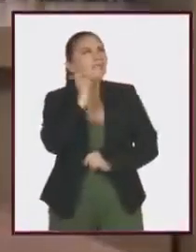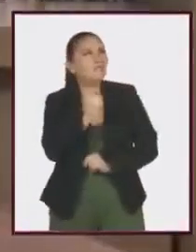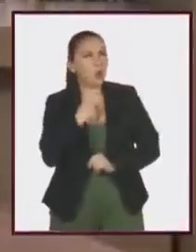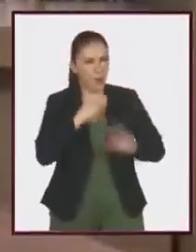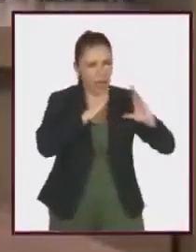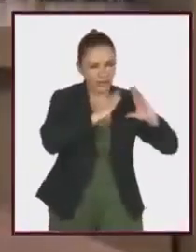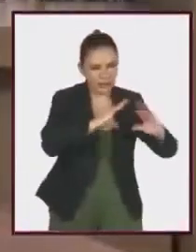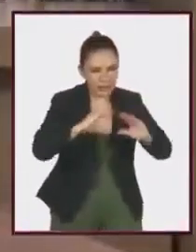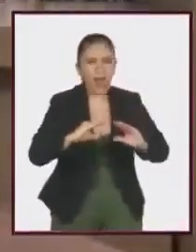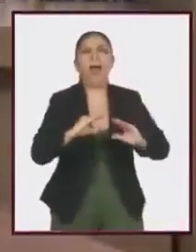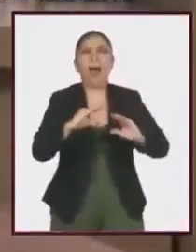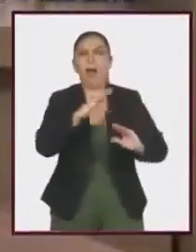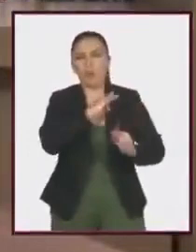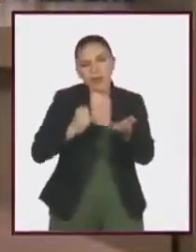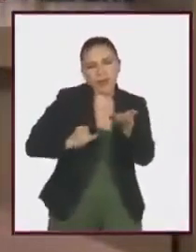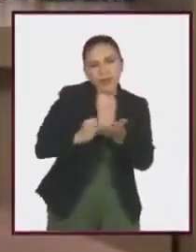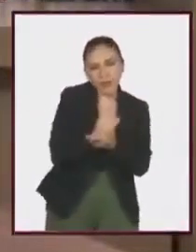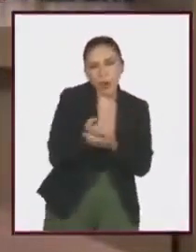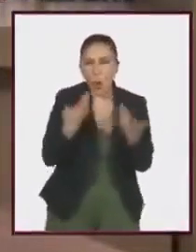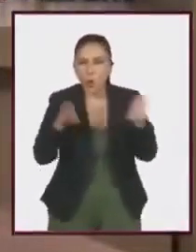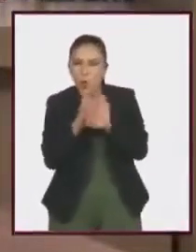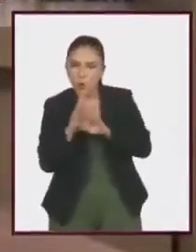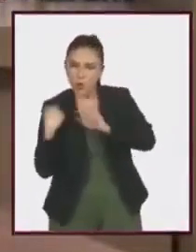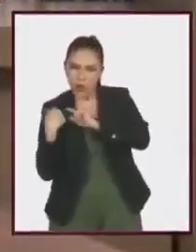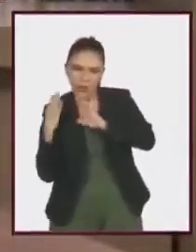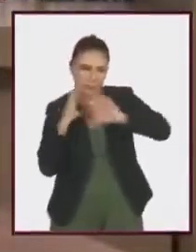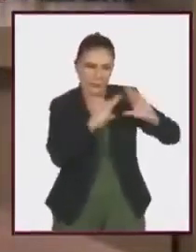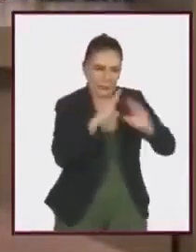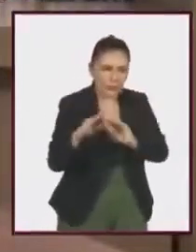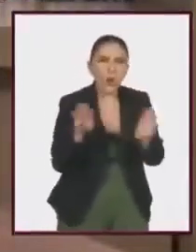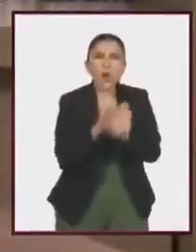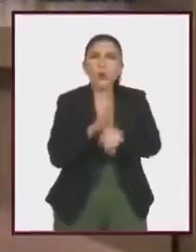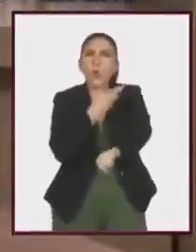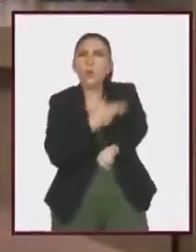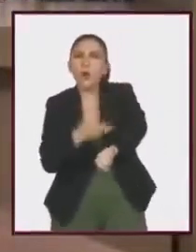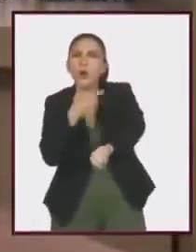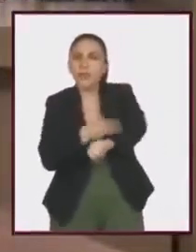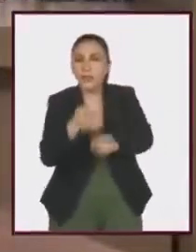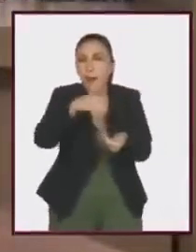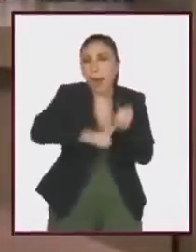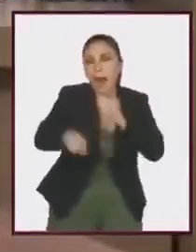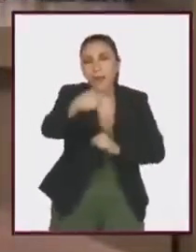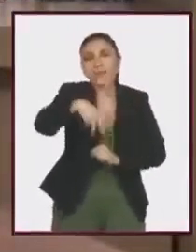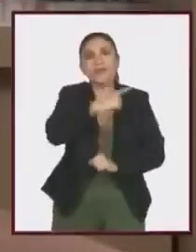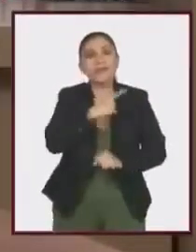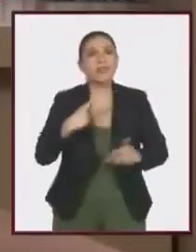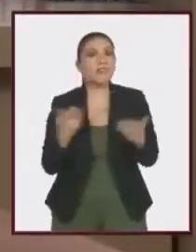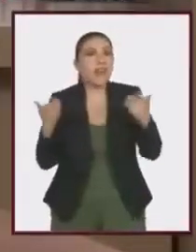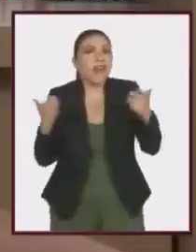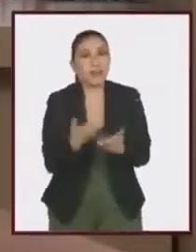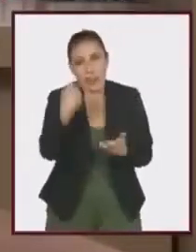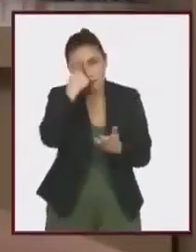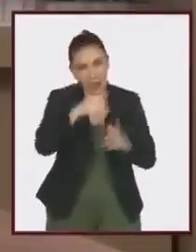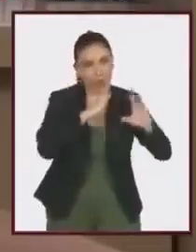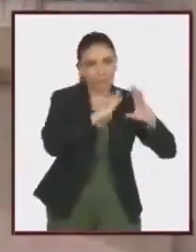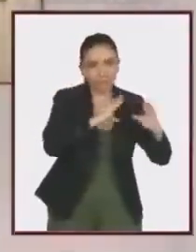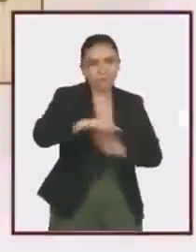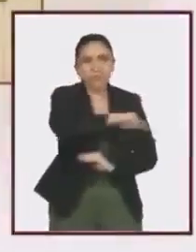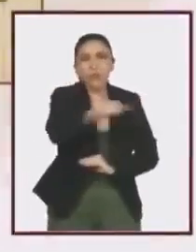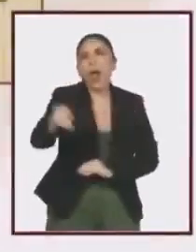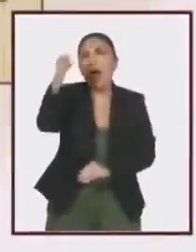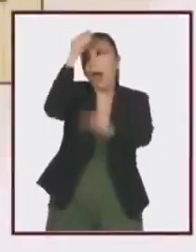acerca de cómo enseñar y cuál es el proceso en el cual tendrían que desarrollar el proceso de